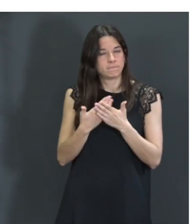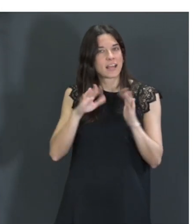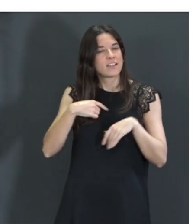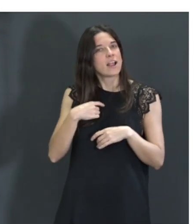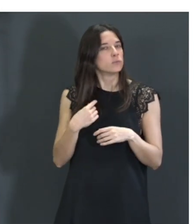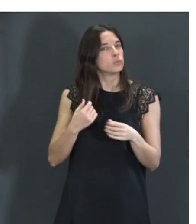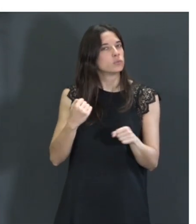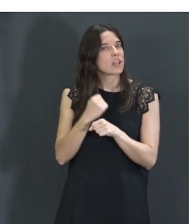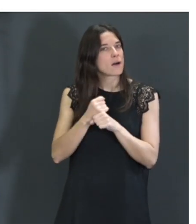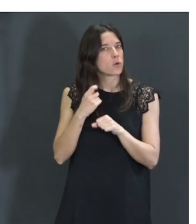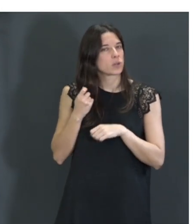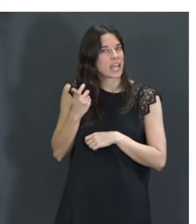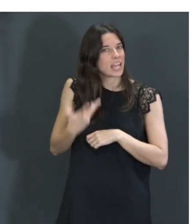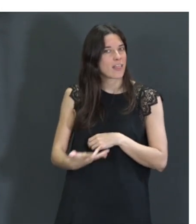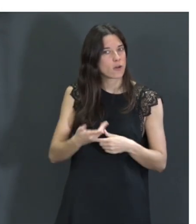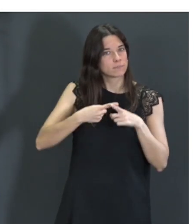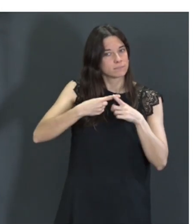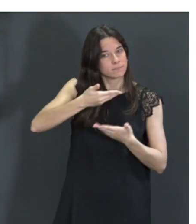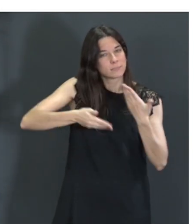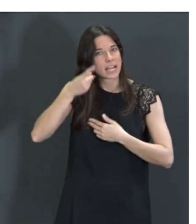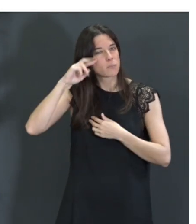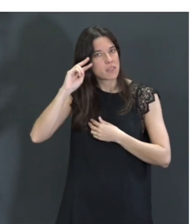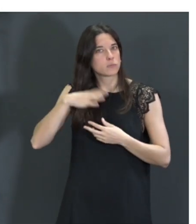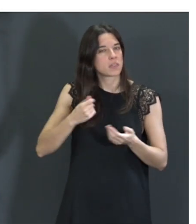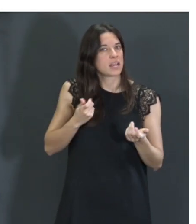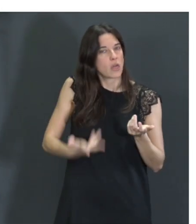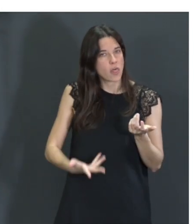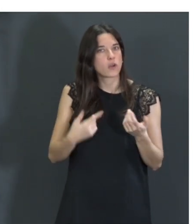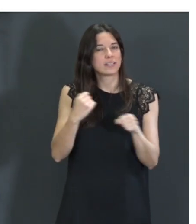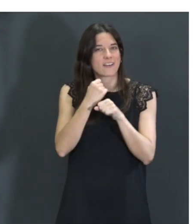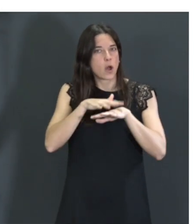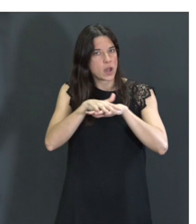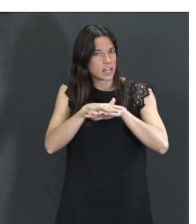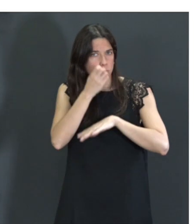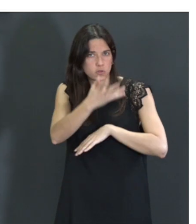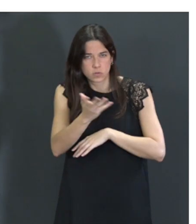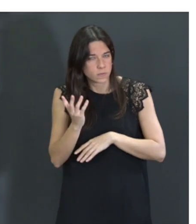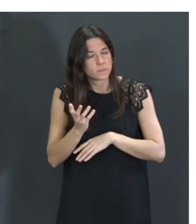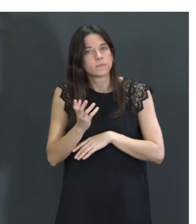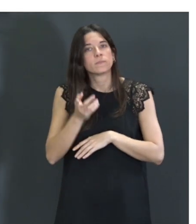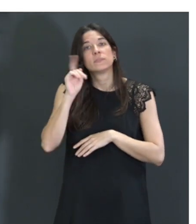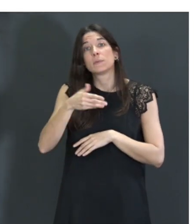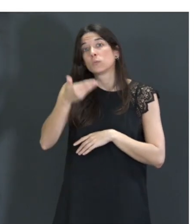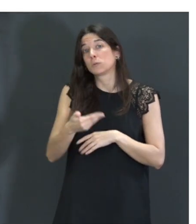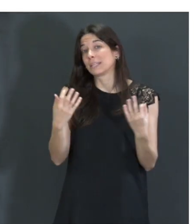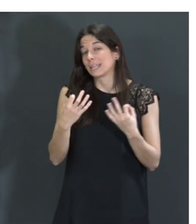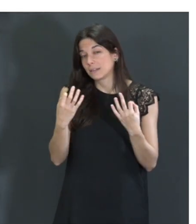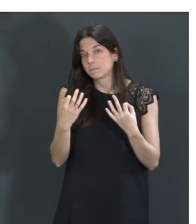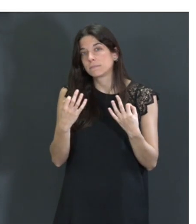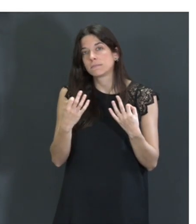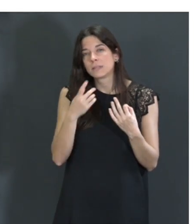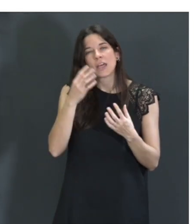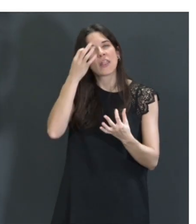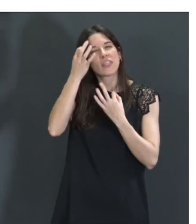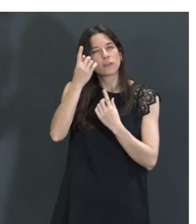ser pues ese compartir experiencias, el trabajo en red. Muy importante también ir recogiendo